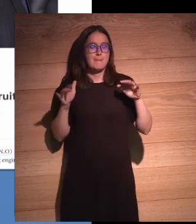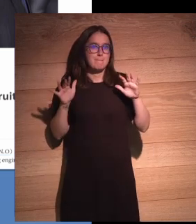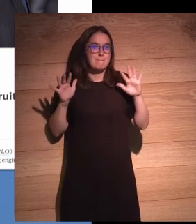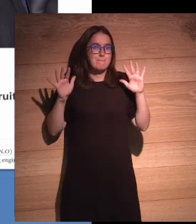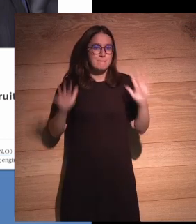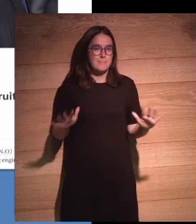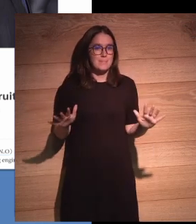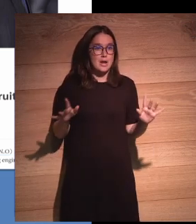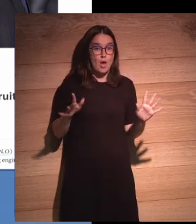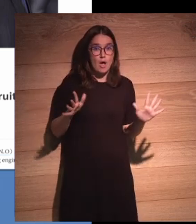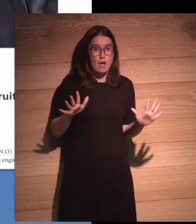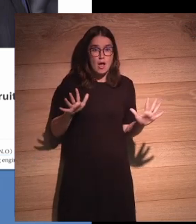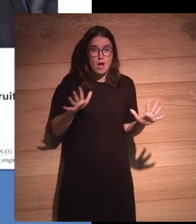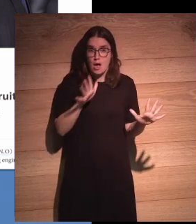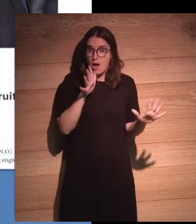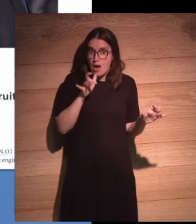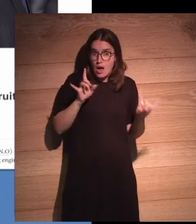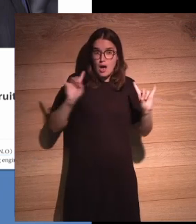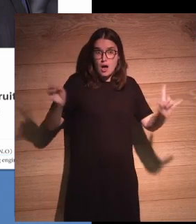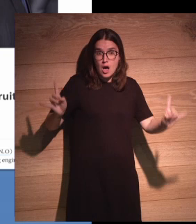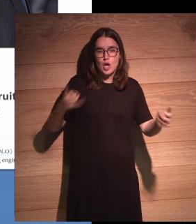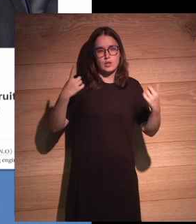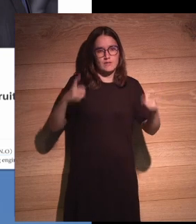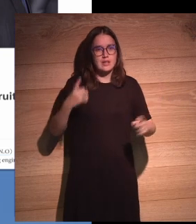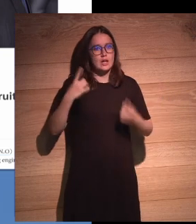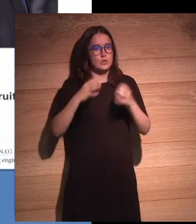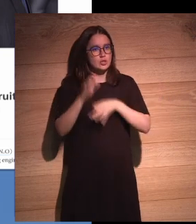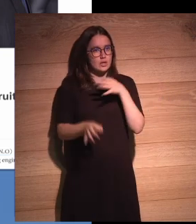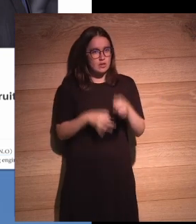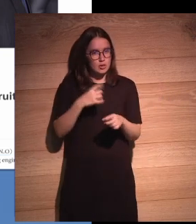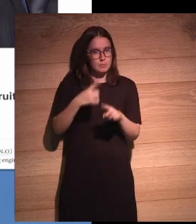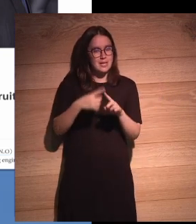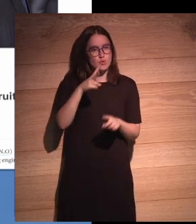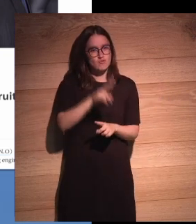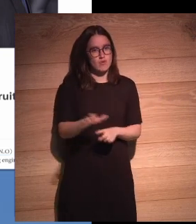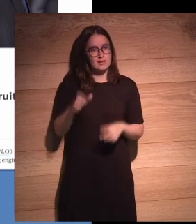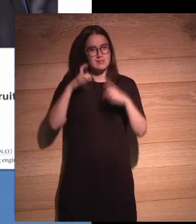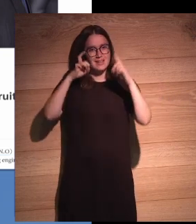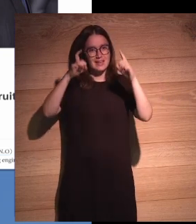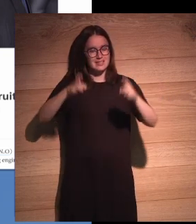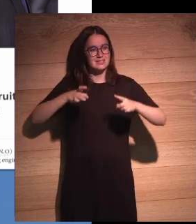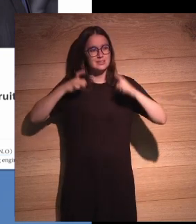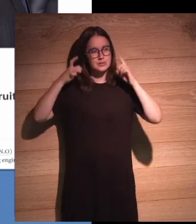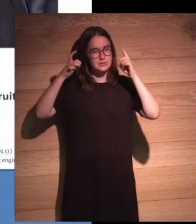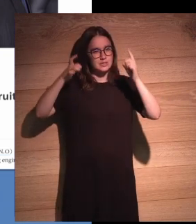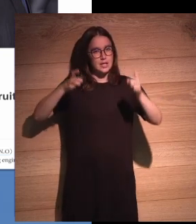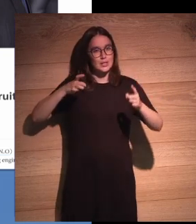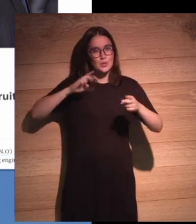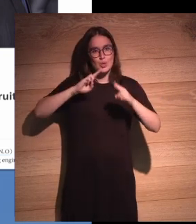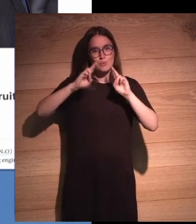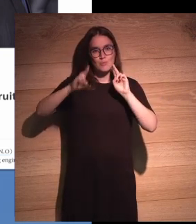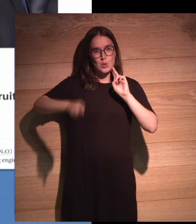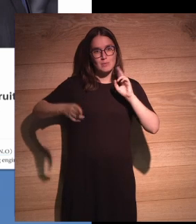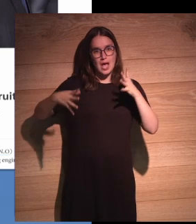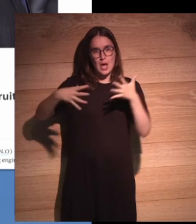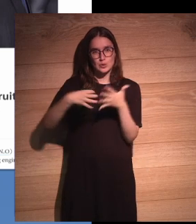de entrar en pánico. Hay organizaciones, incluso la Unión Europea, que está intentando dar